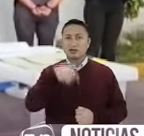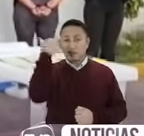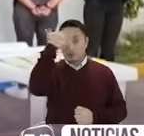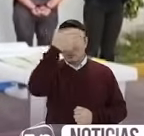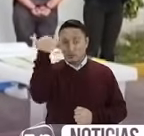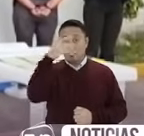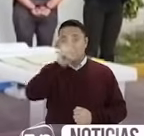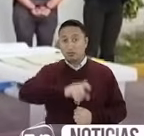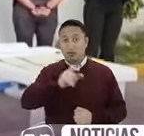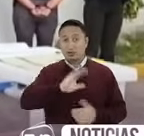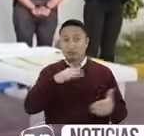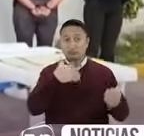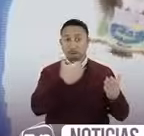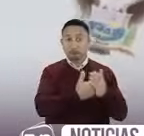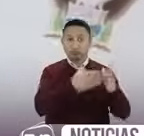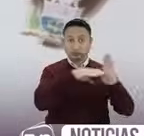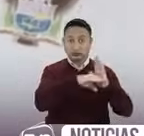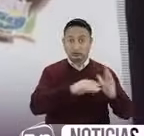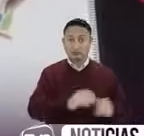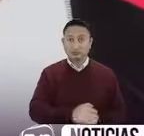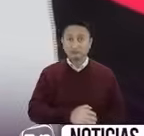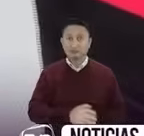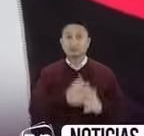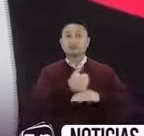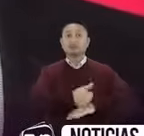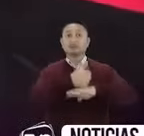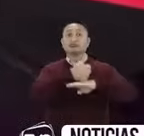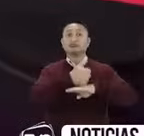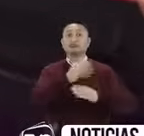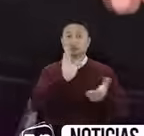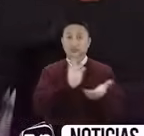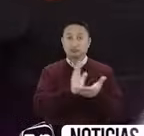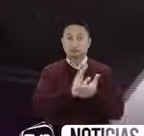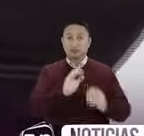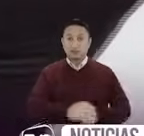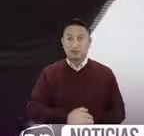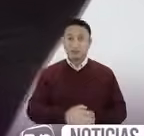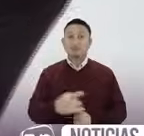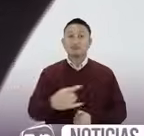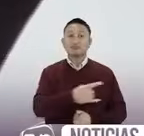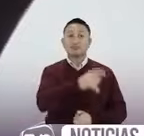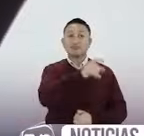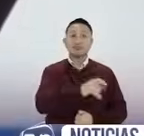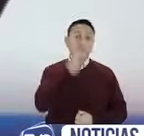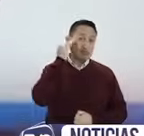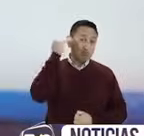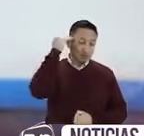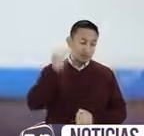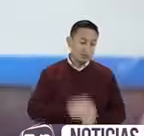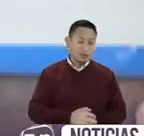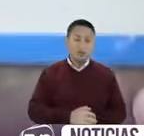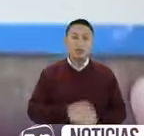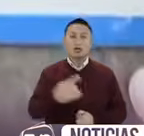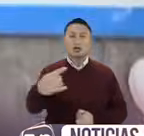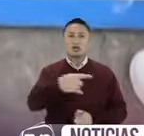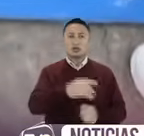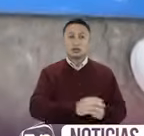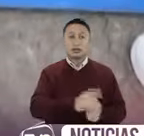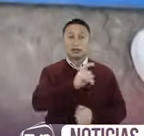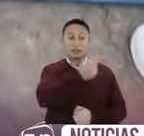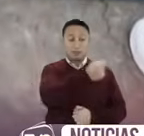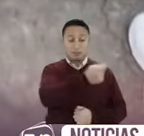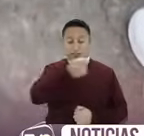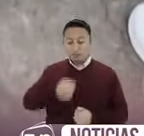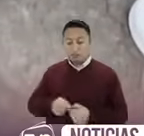las entidades bancarias. Según las autoridades, las sospechosas le habrían indicado al adulto mayor que tenía que entregar una suma de dinero para comenzar con